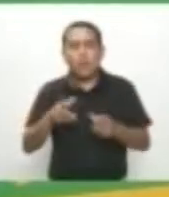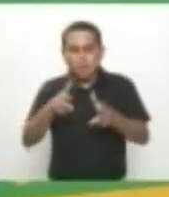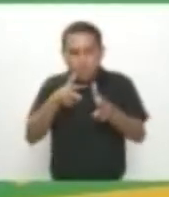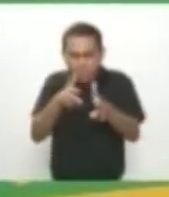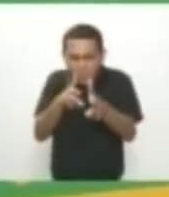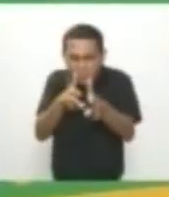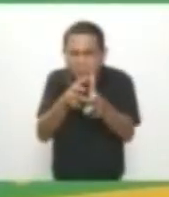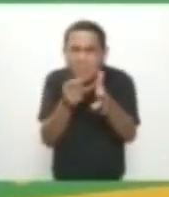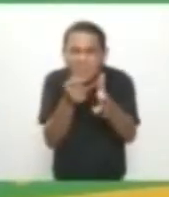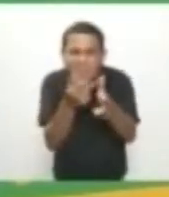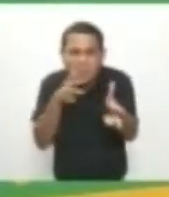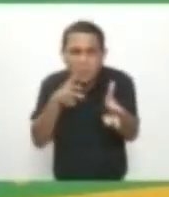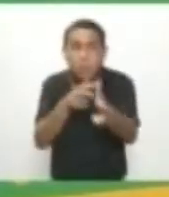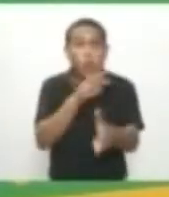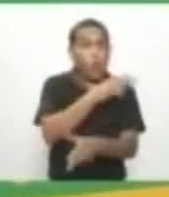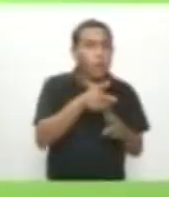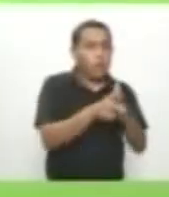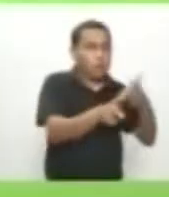y casi queda por fuera.